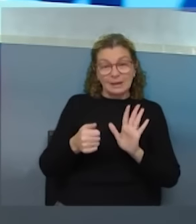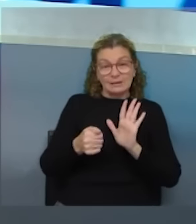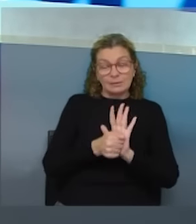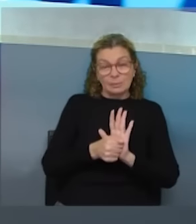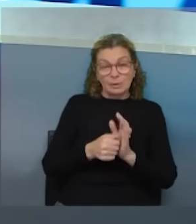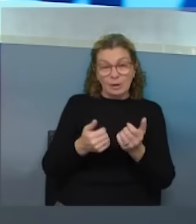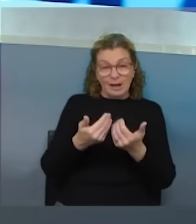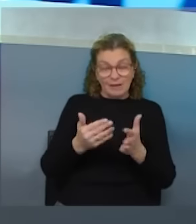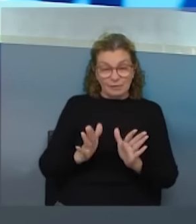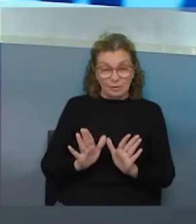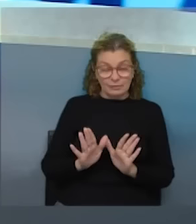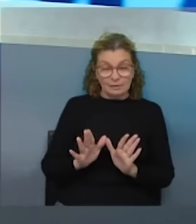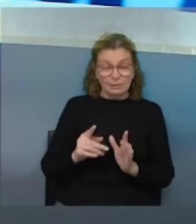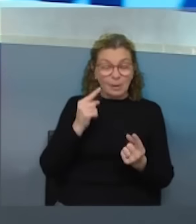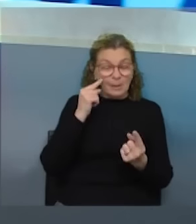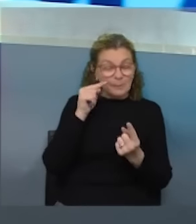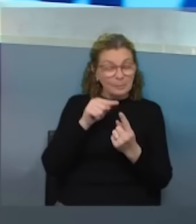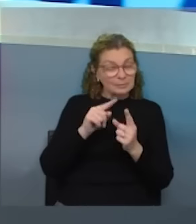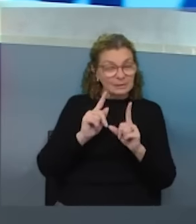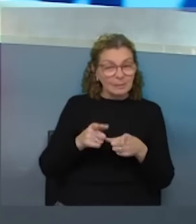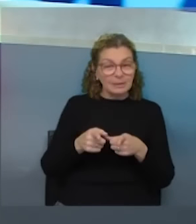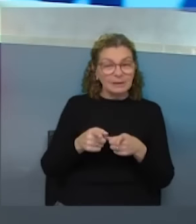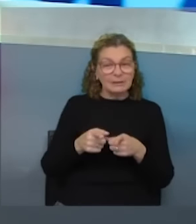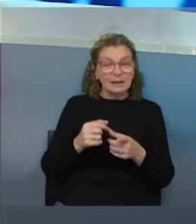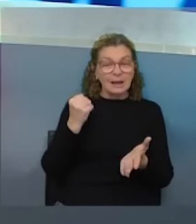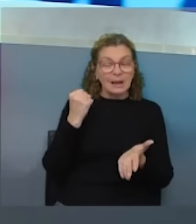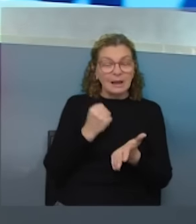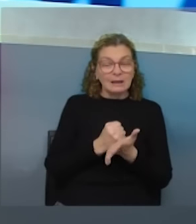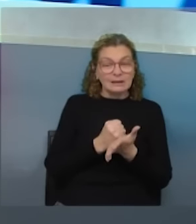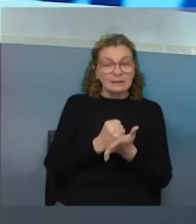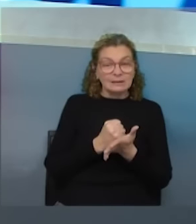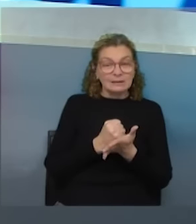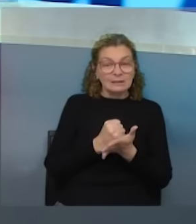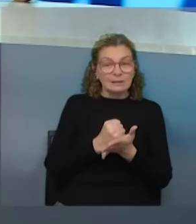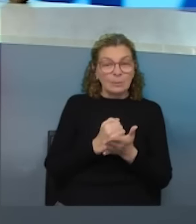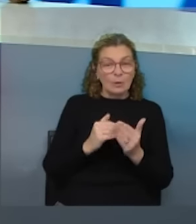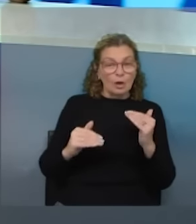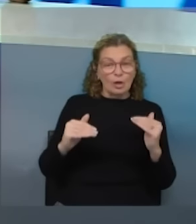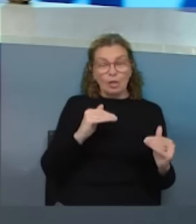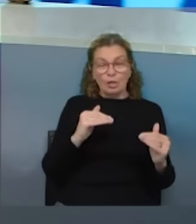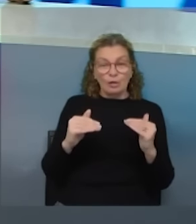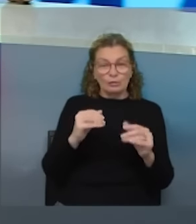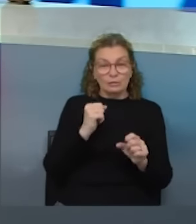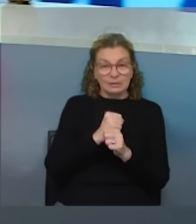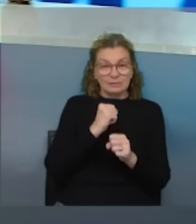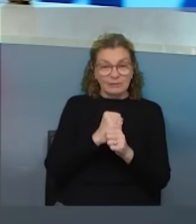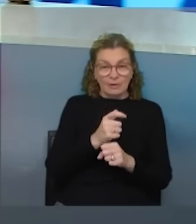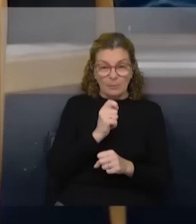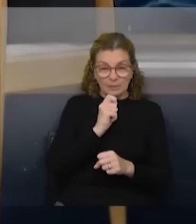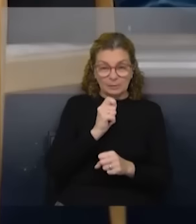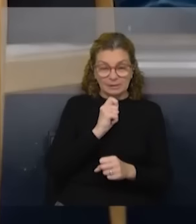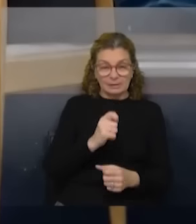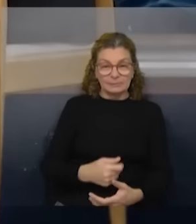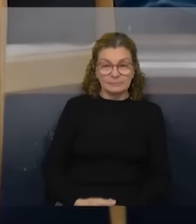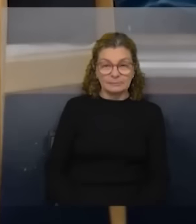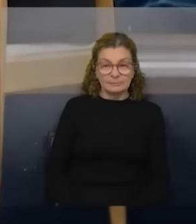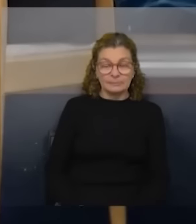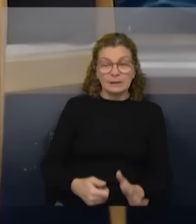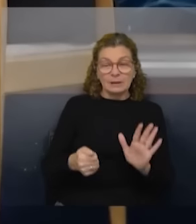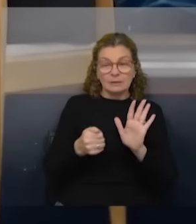Cabildo abierto y apunta a garantizar la imparcialidad del trabajo periodístico el